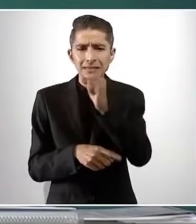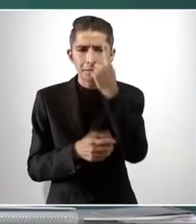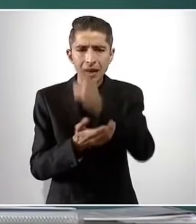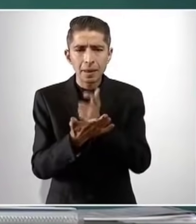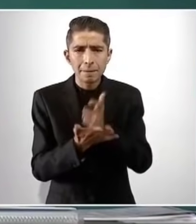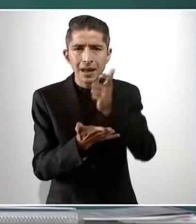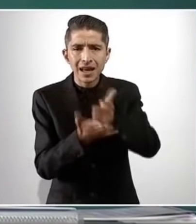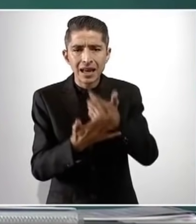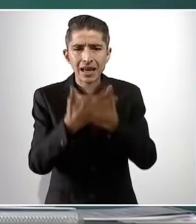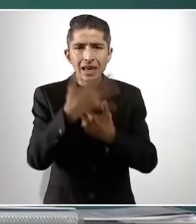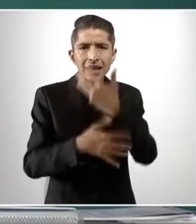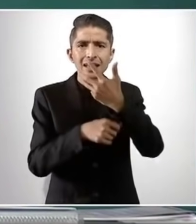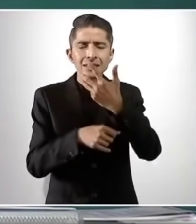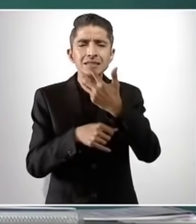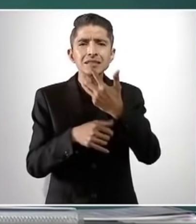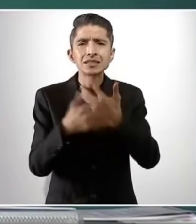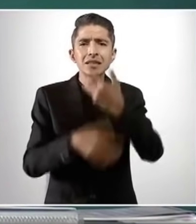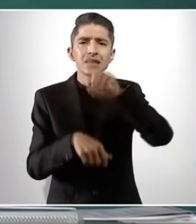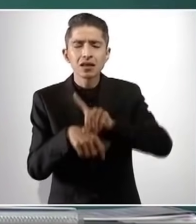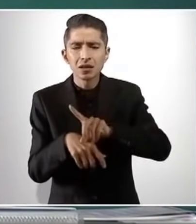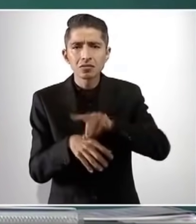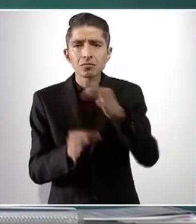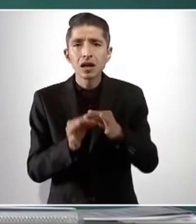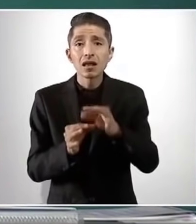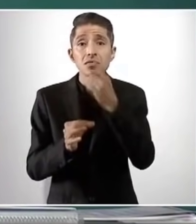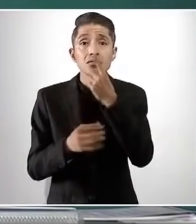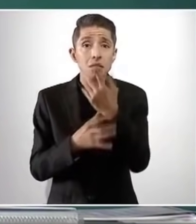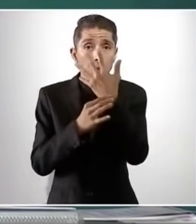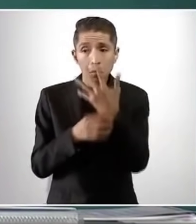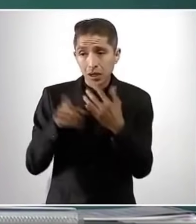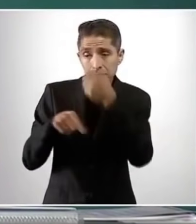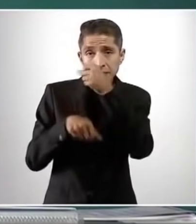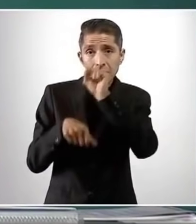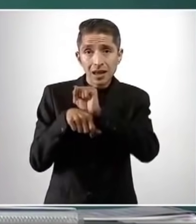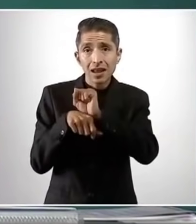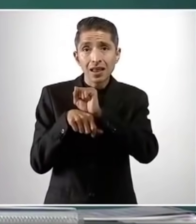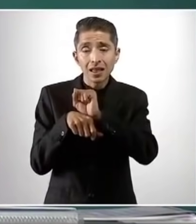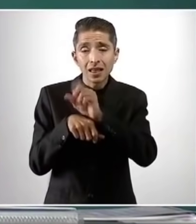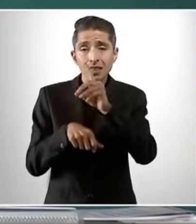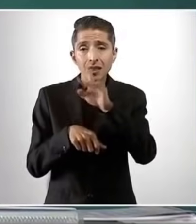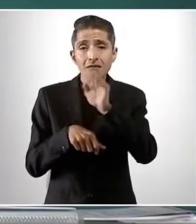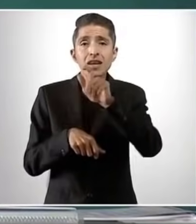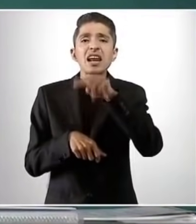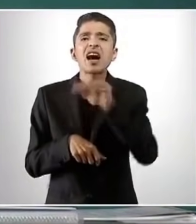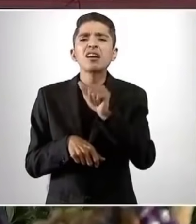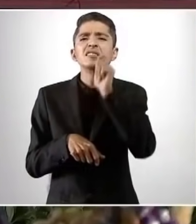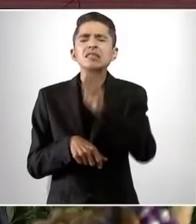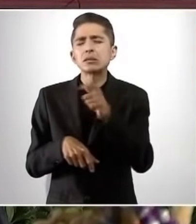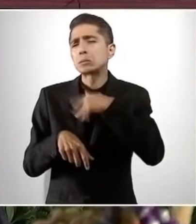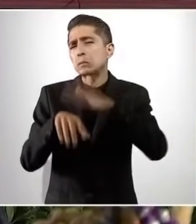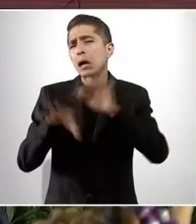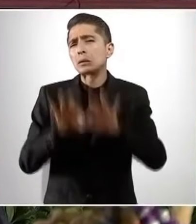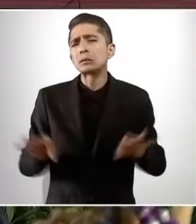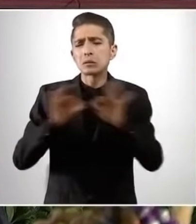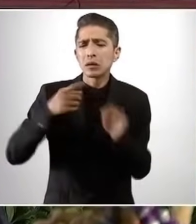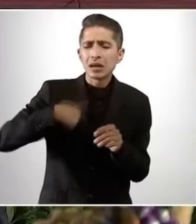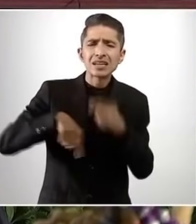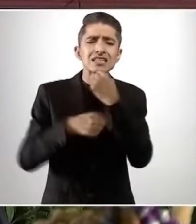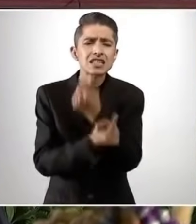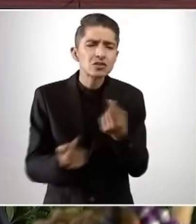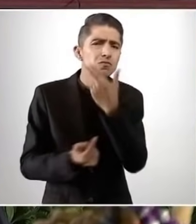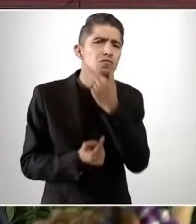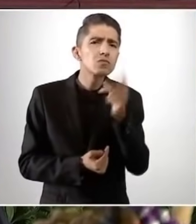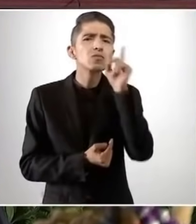de quincenas de nóminas. Lo dijo la secretaria Delfina, para nosotros lo más importante es que los niños, las niñas, los